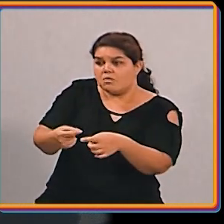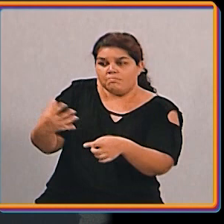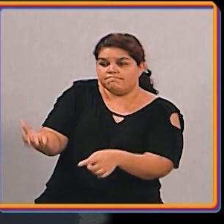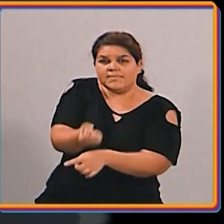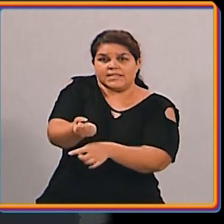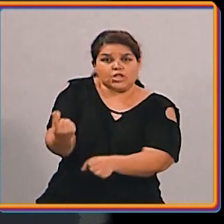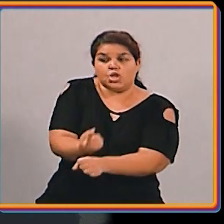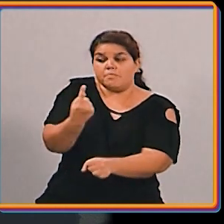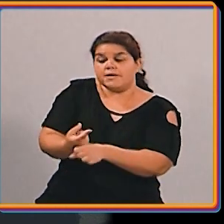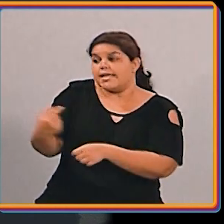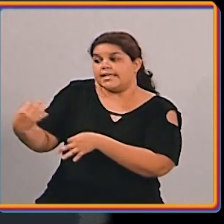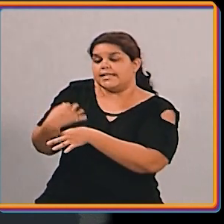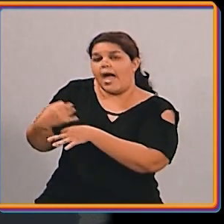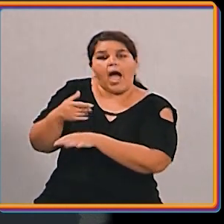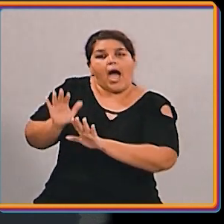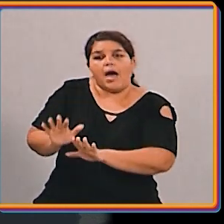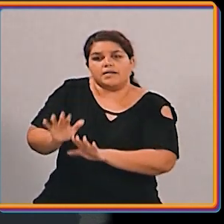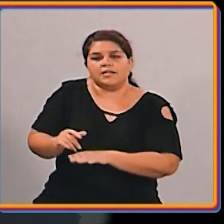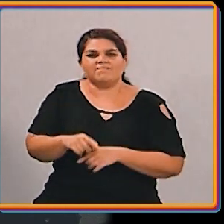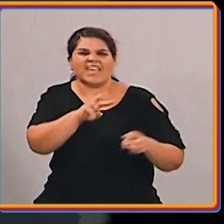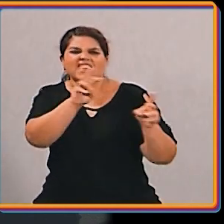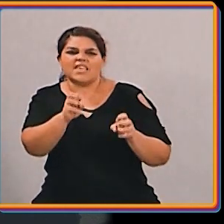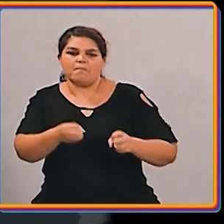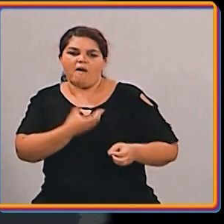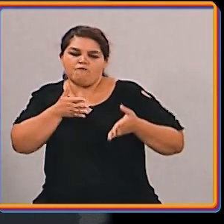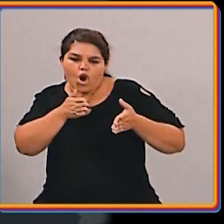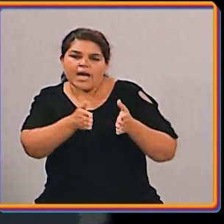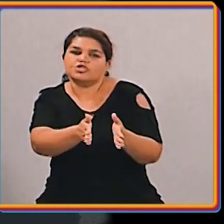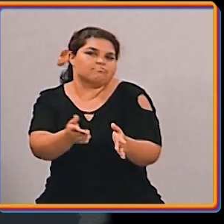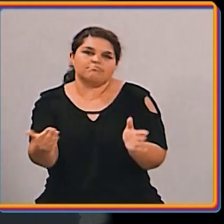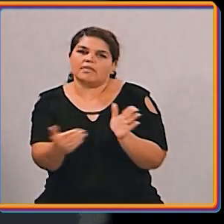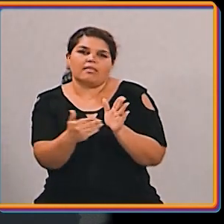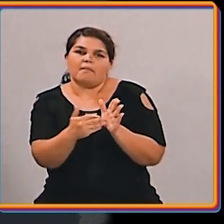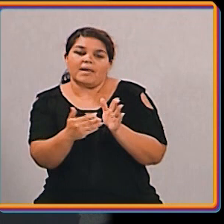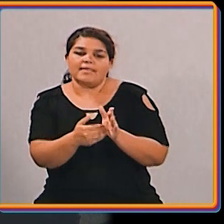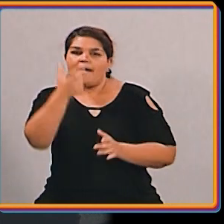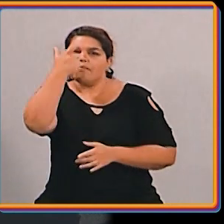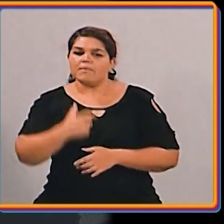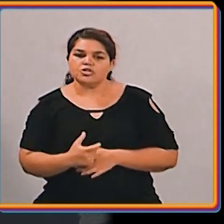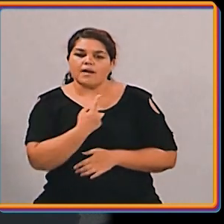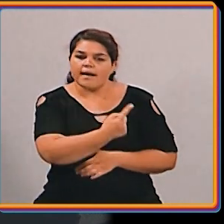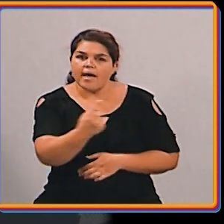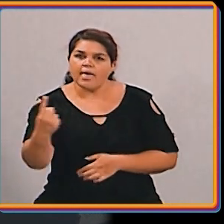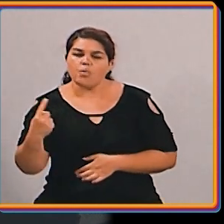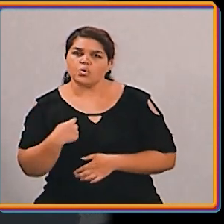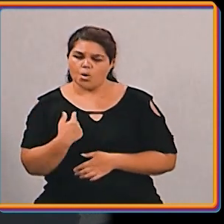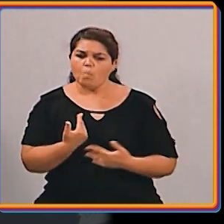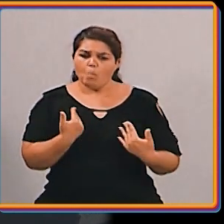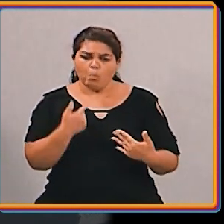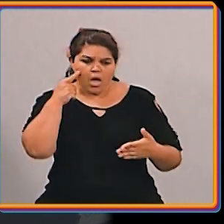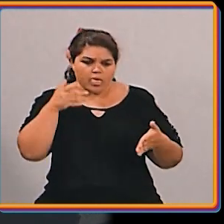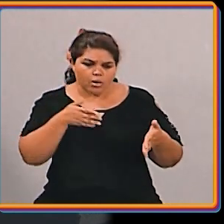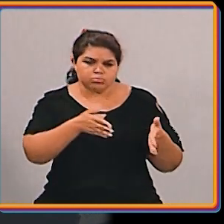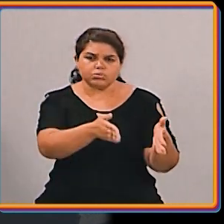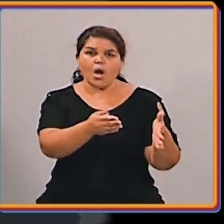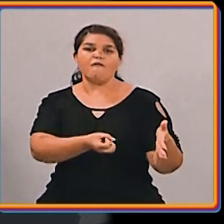posibilidades. Entonces es muy cuestionable el tema de la vocación. La mayoría de las personas acceden a lo que creen que pueden y esa